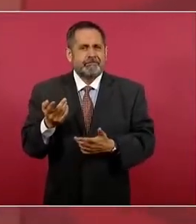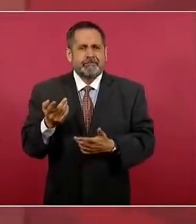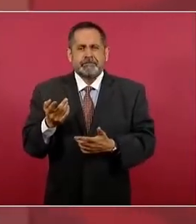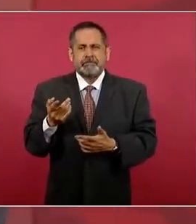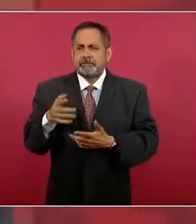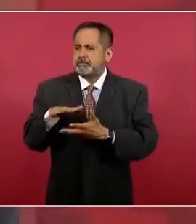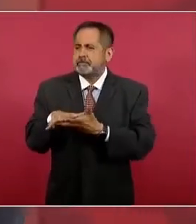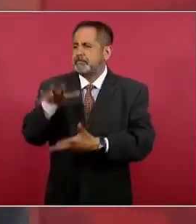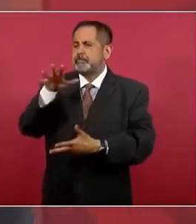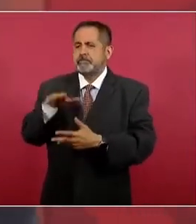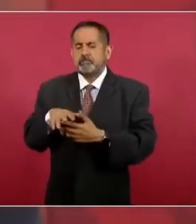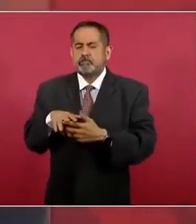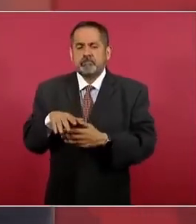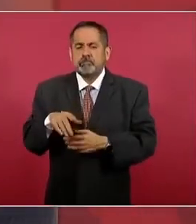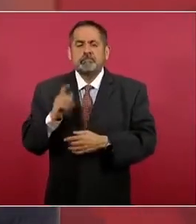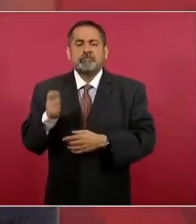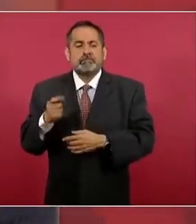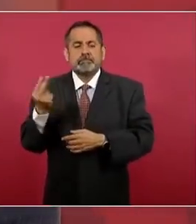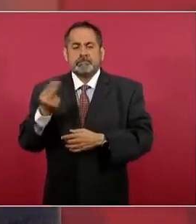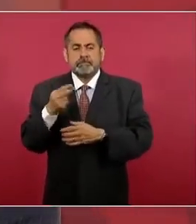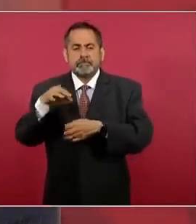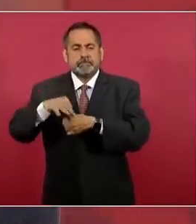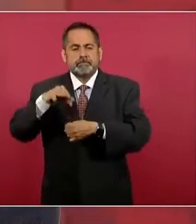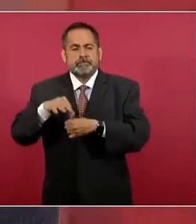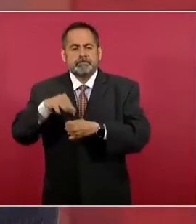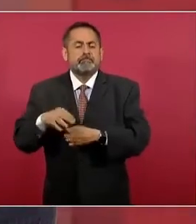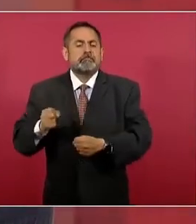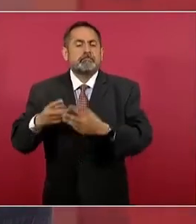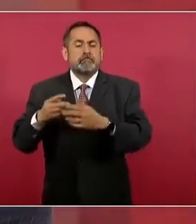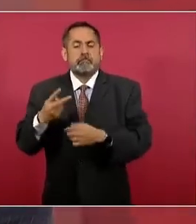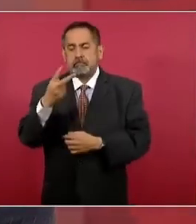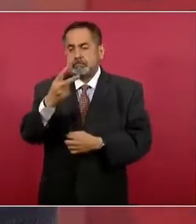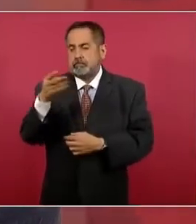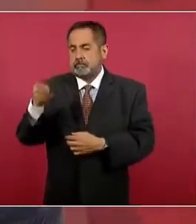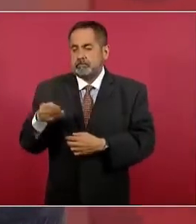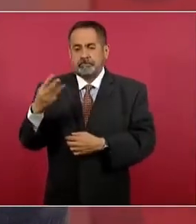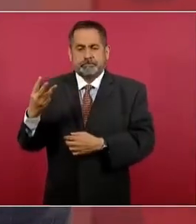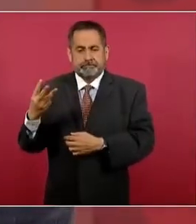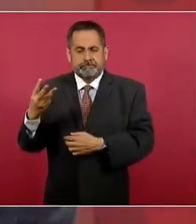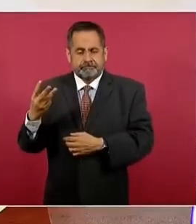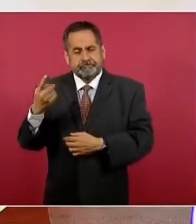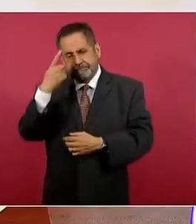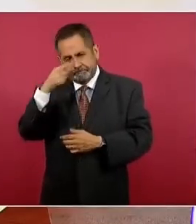no mayoría simple, sino 2/3 partes.